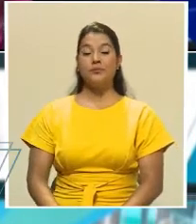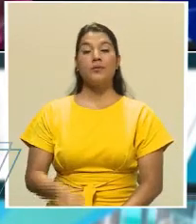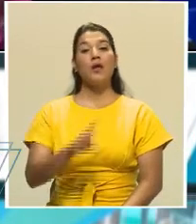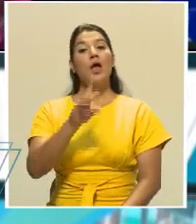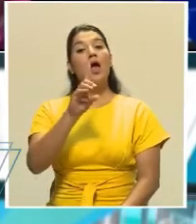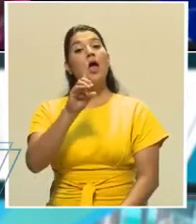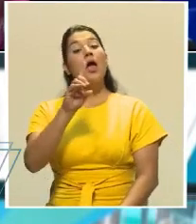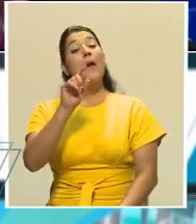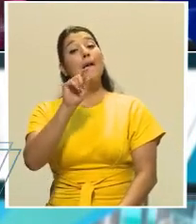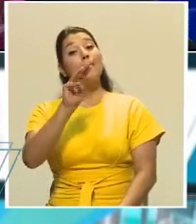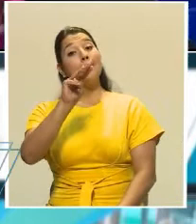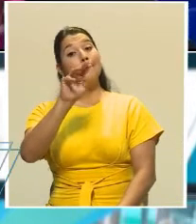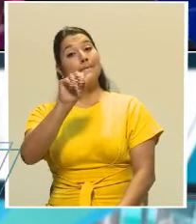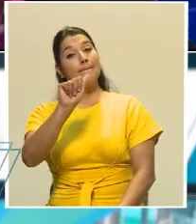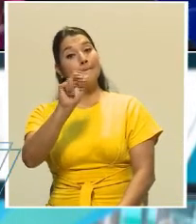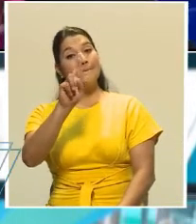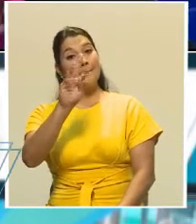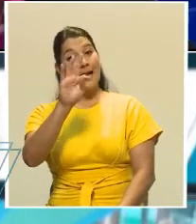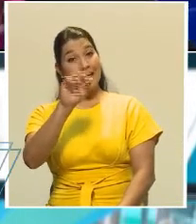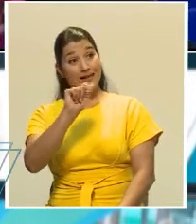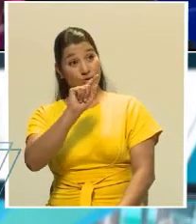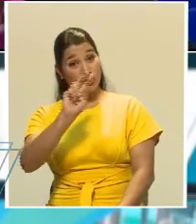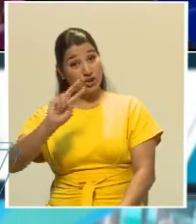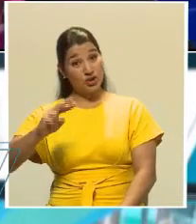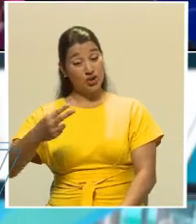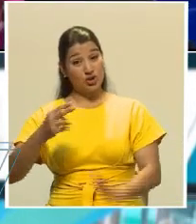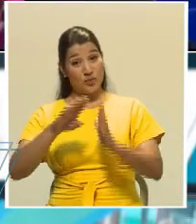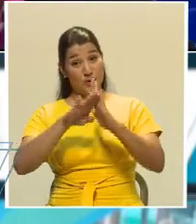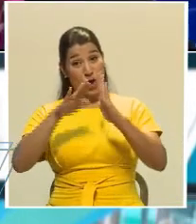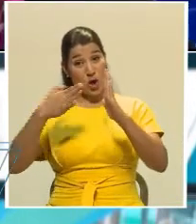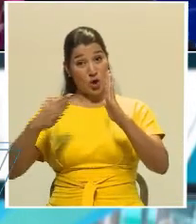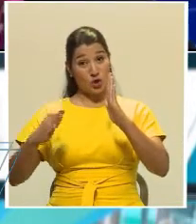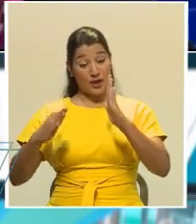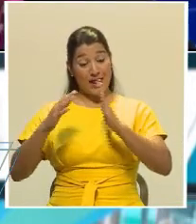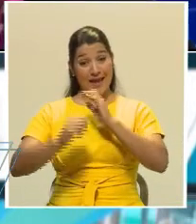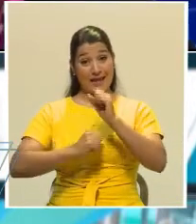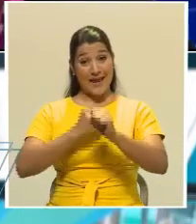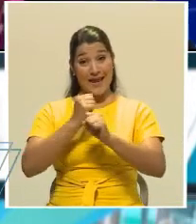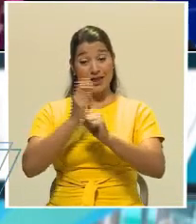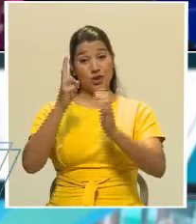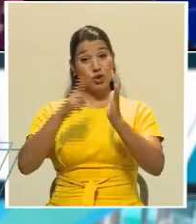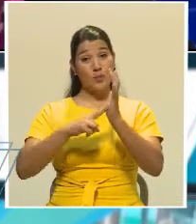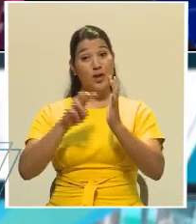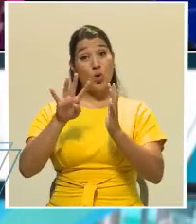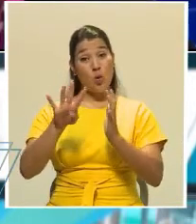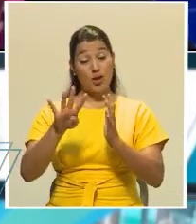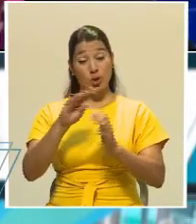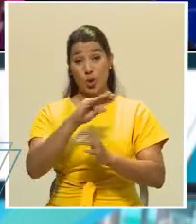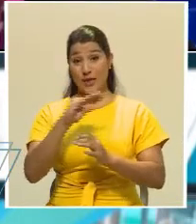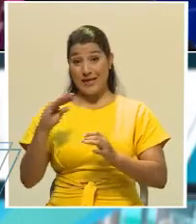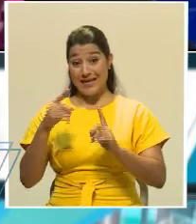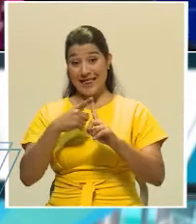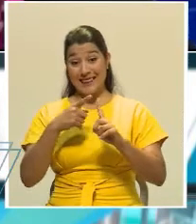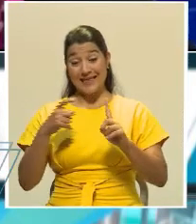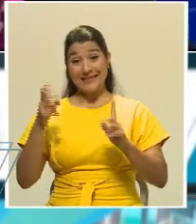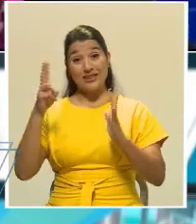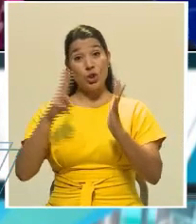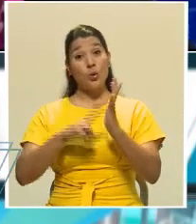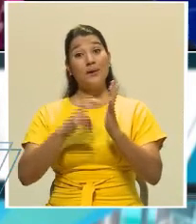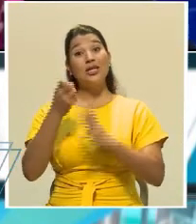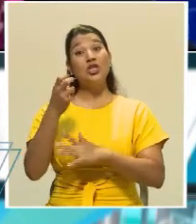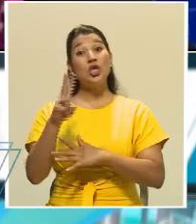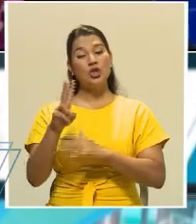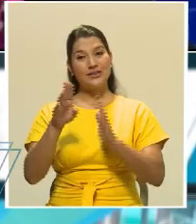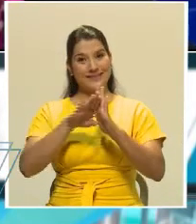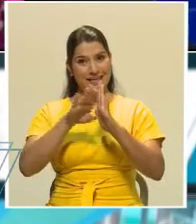Marta, usted fue subcontralora en el 2004 y es contralora desde el 2012,